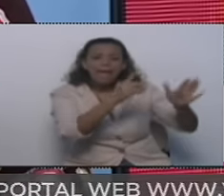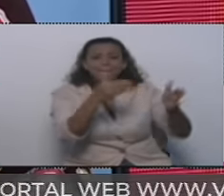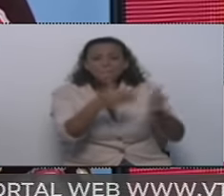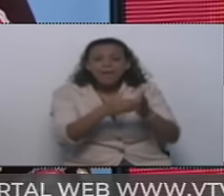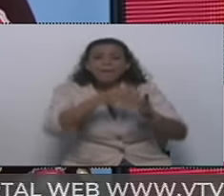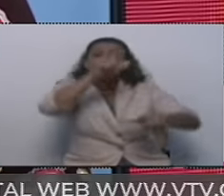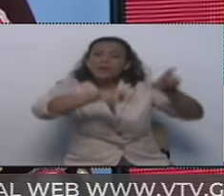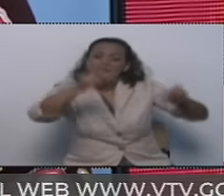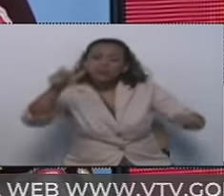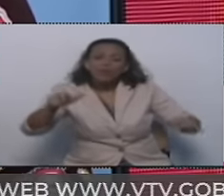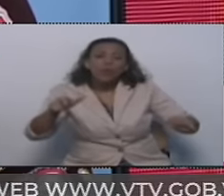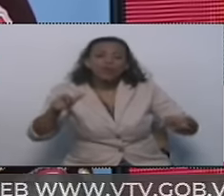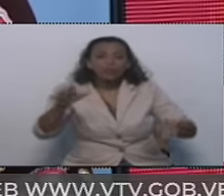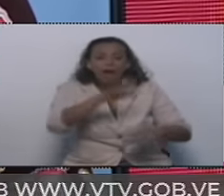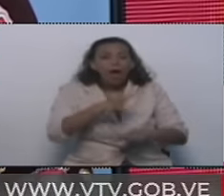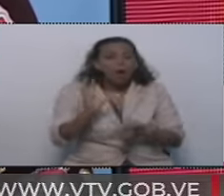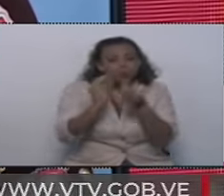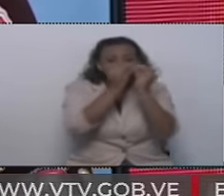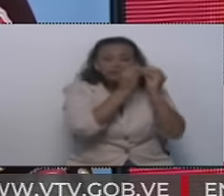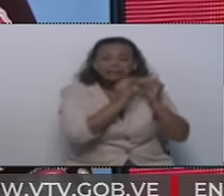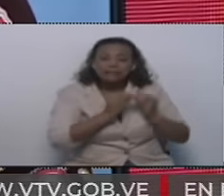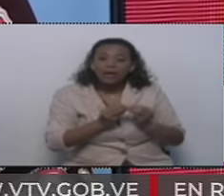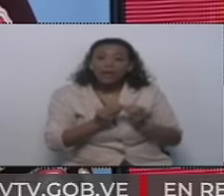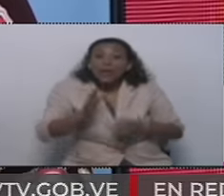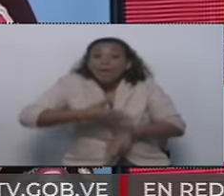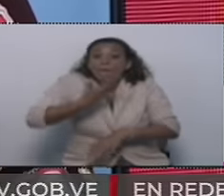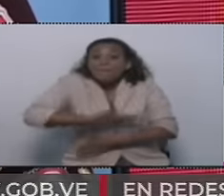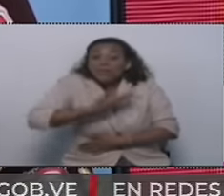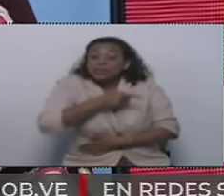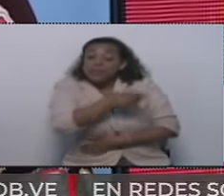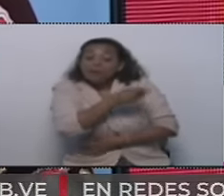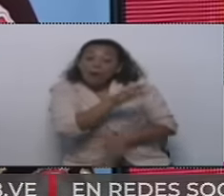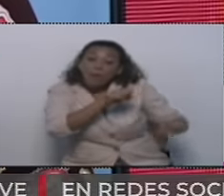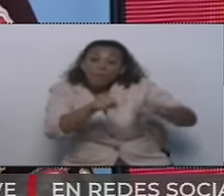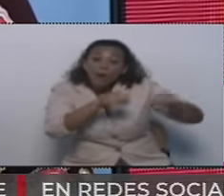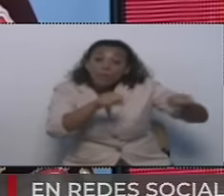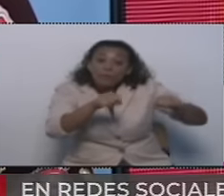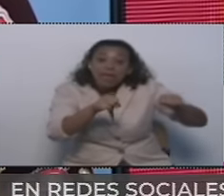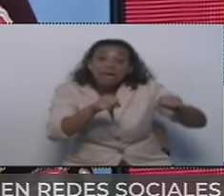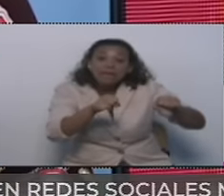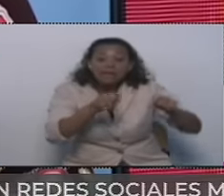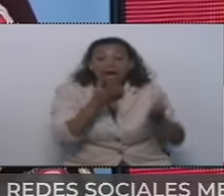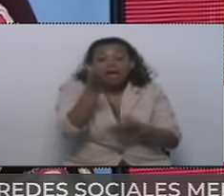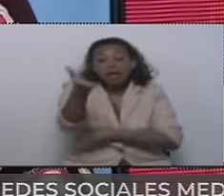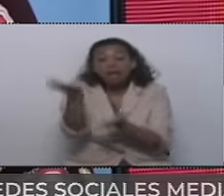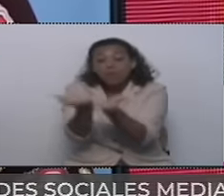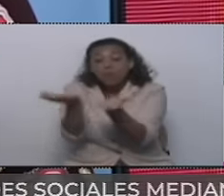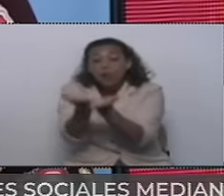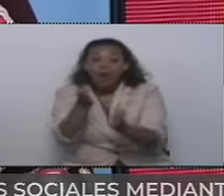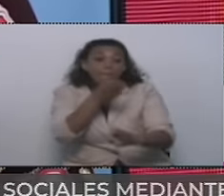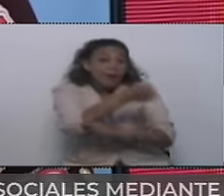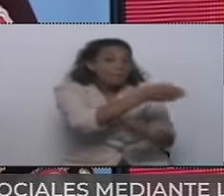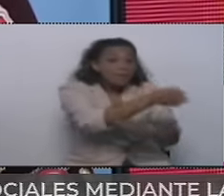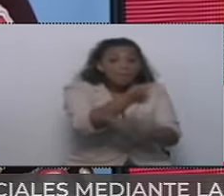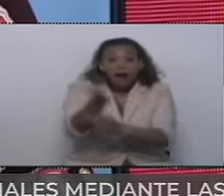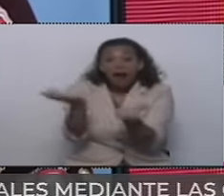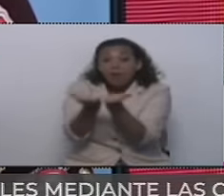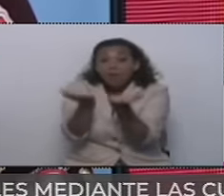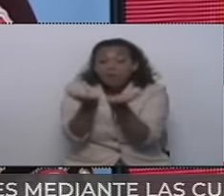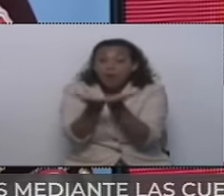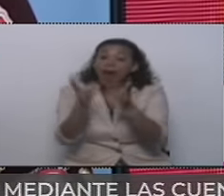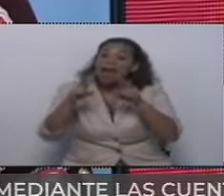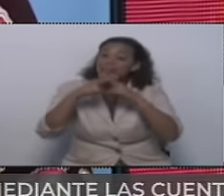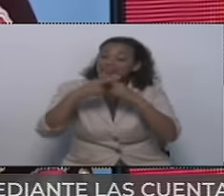gente haciendo muñecas. Y lo más importante es que estamos yendo a las escuelas, estamos